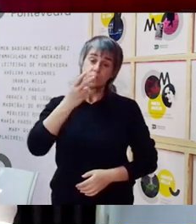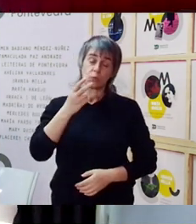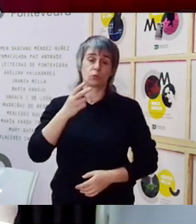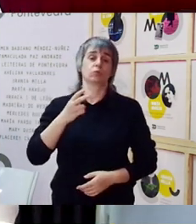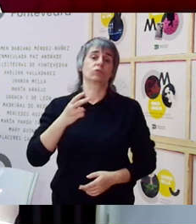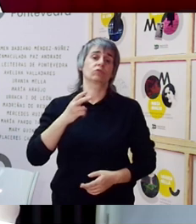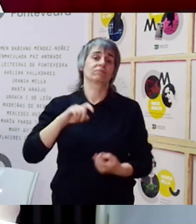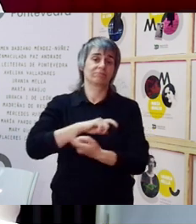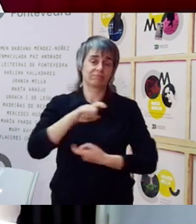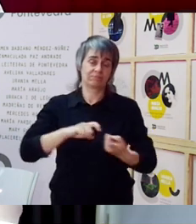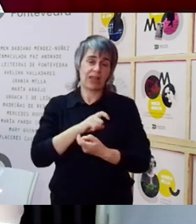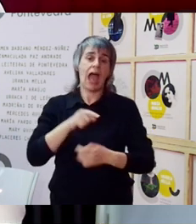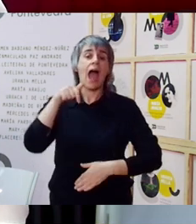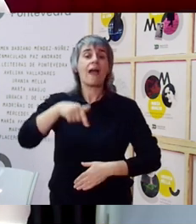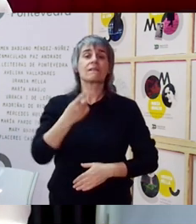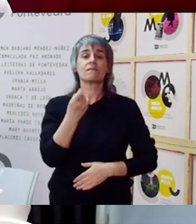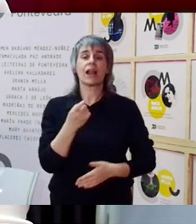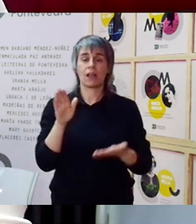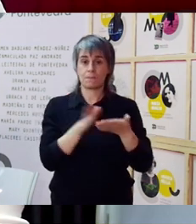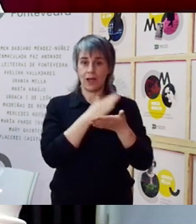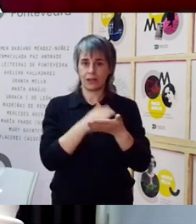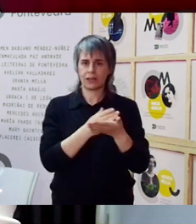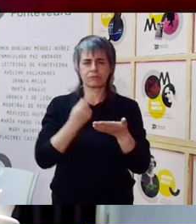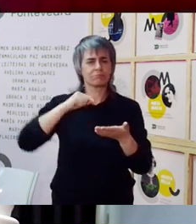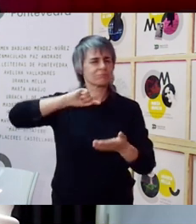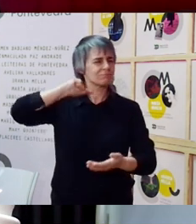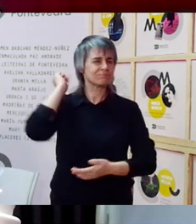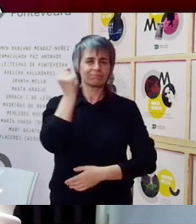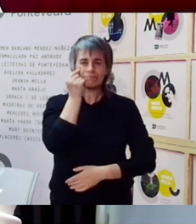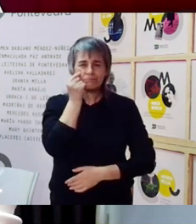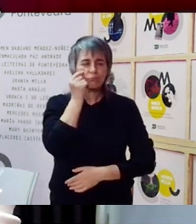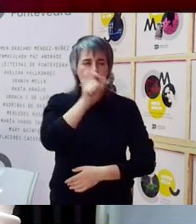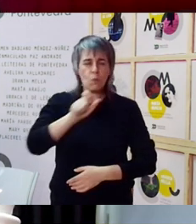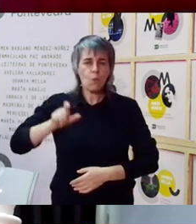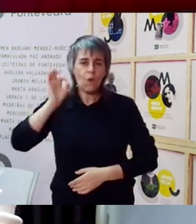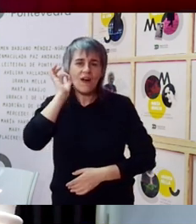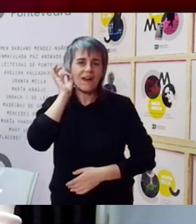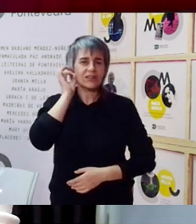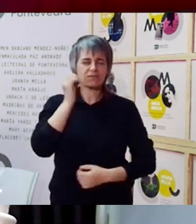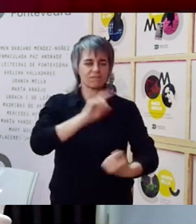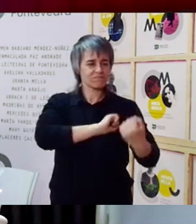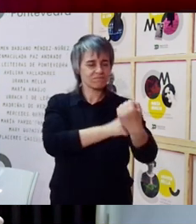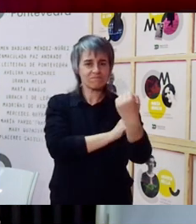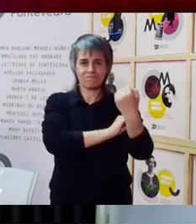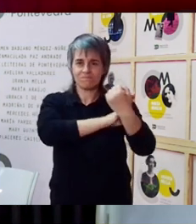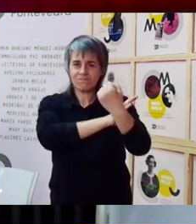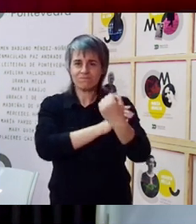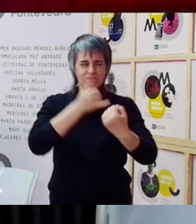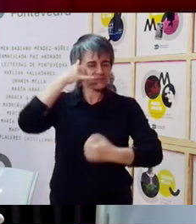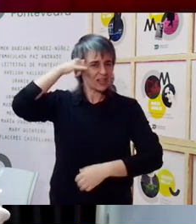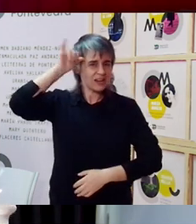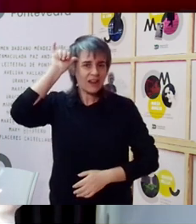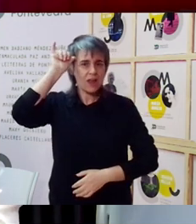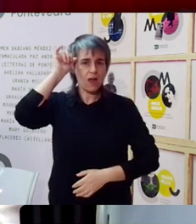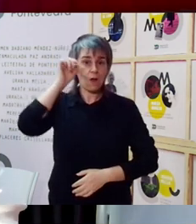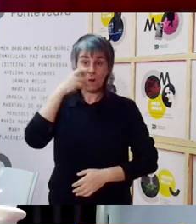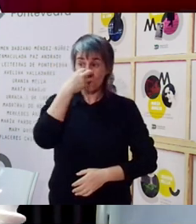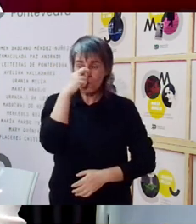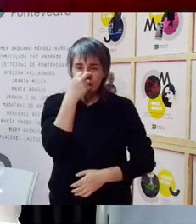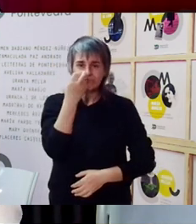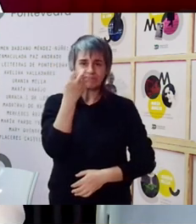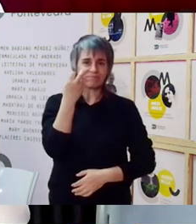faltan páxinas, descubrimos mulleres valentes e arriscadas, curiosas e inconformistas, de diferentes